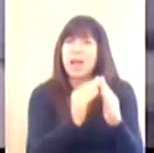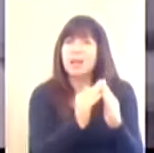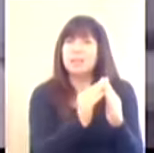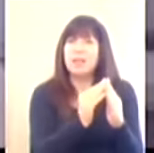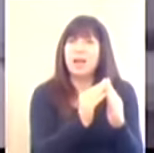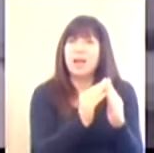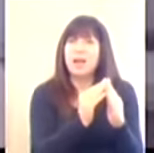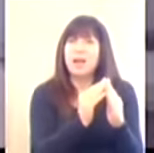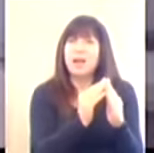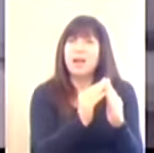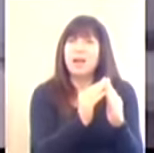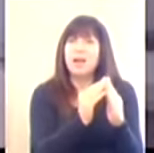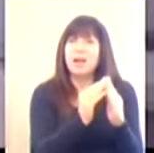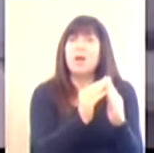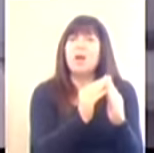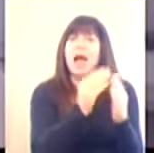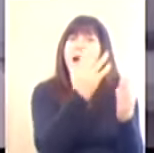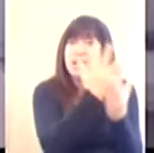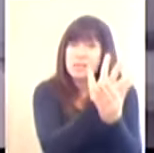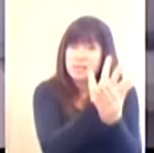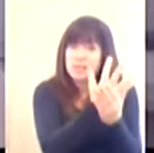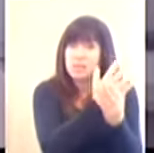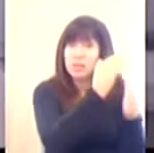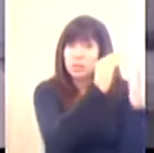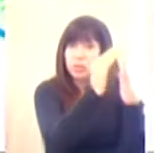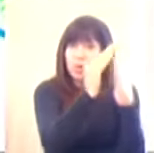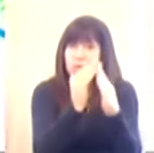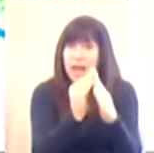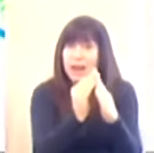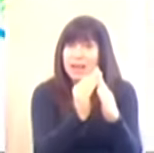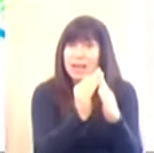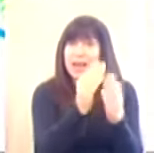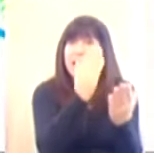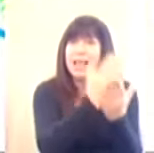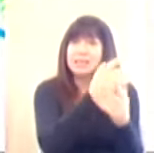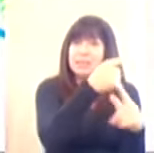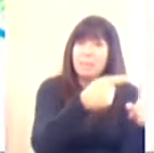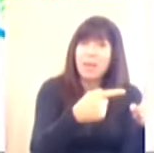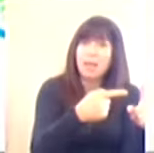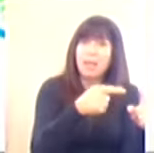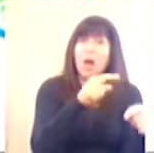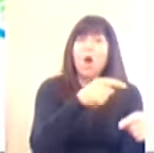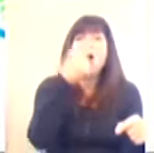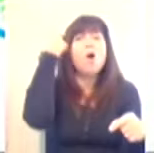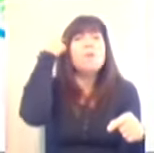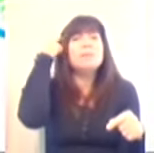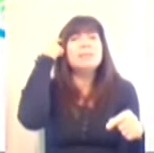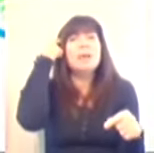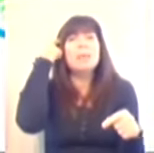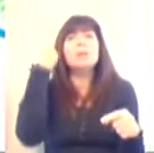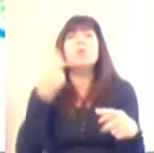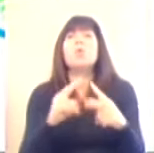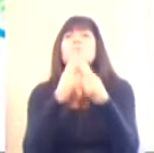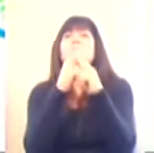viviendas existentes, para las viviendas sociales existentes, para la clase media, como criterios para la construcción,